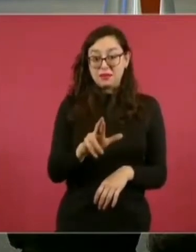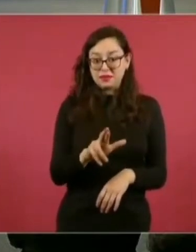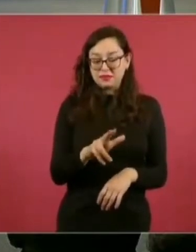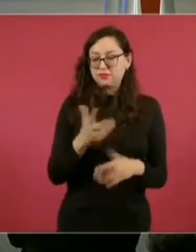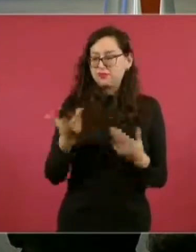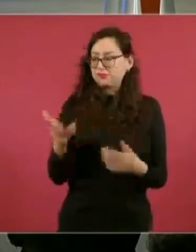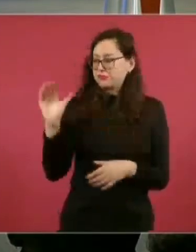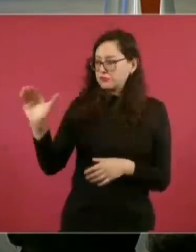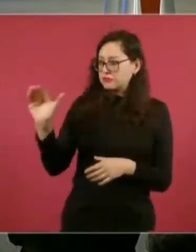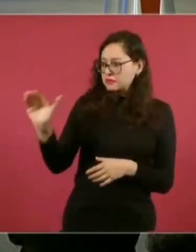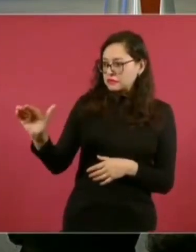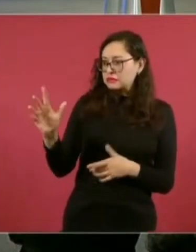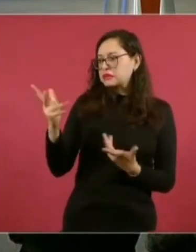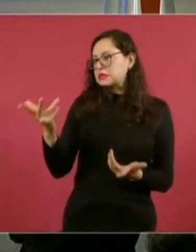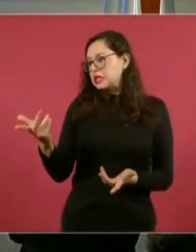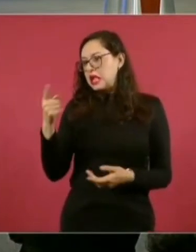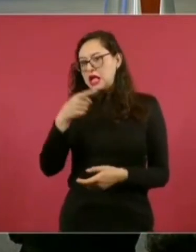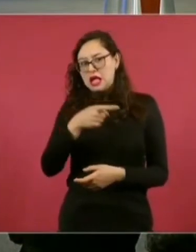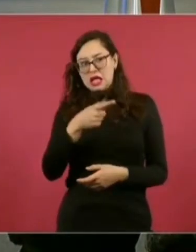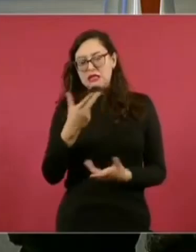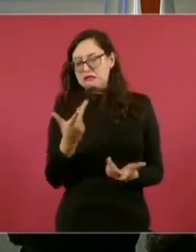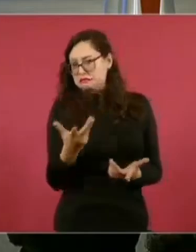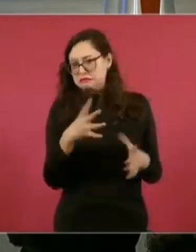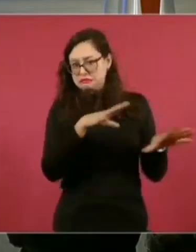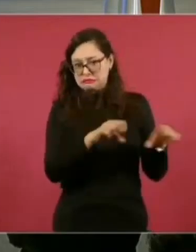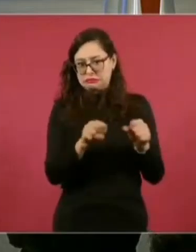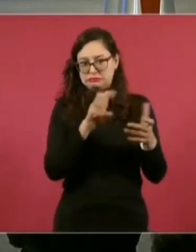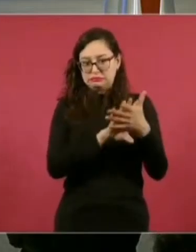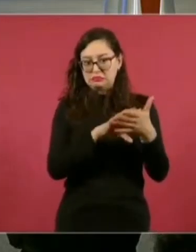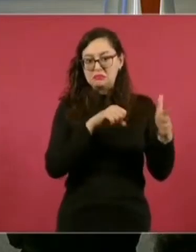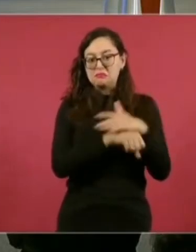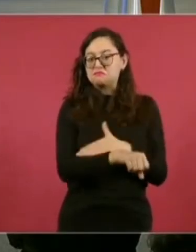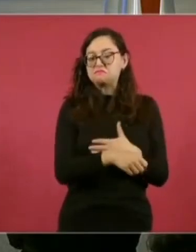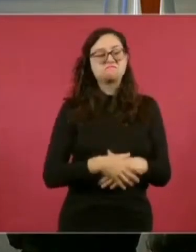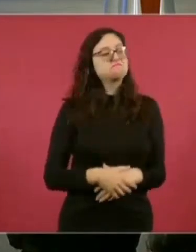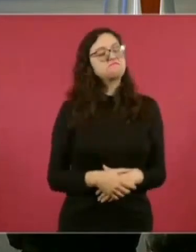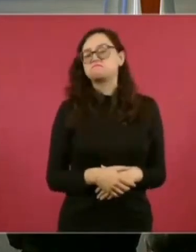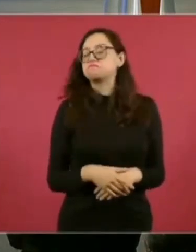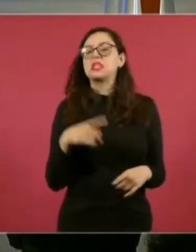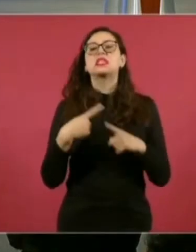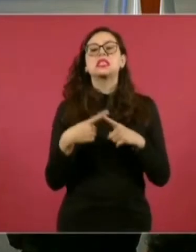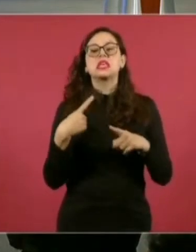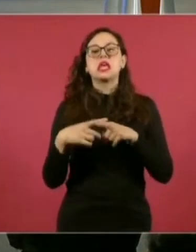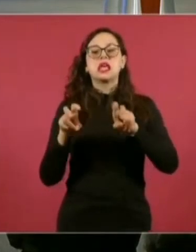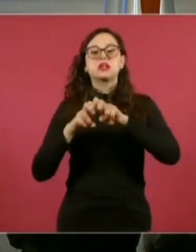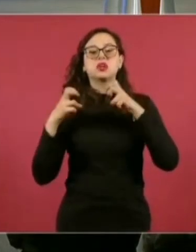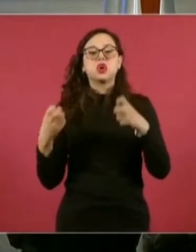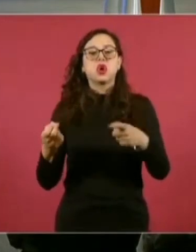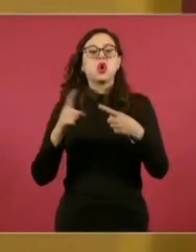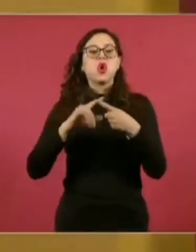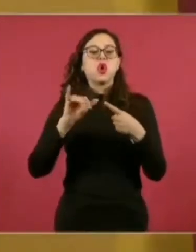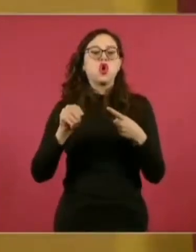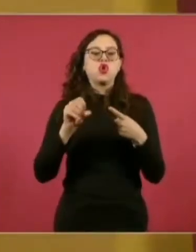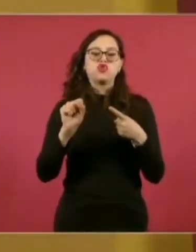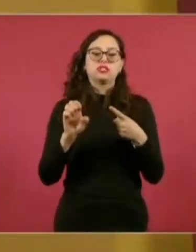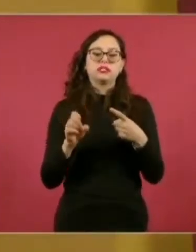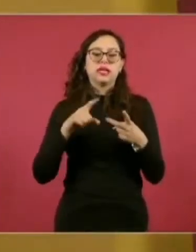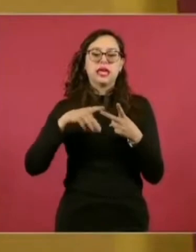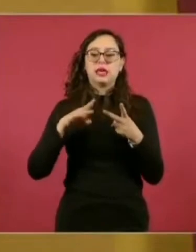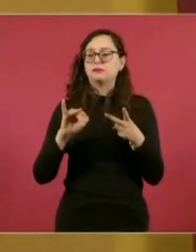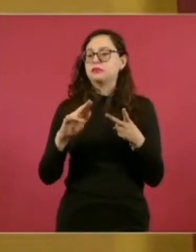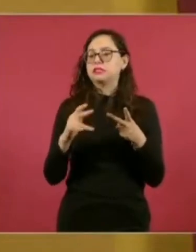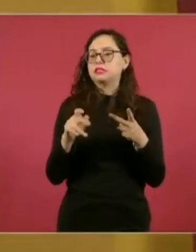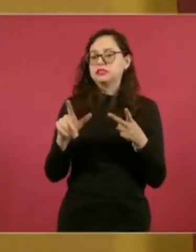del 9º Tribunal Colegiado en Materia Penal, José Manuel Torres, Michel Franco González y Juan Carlos Ramírez